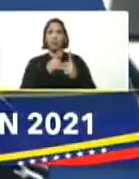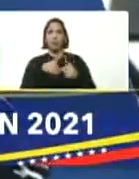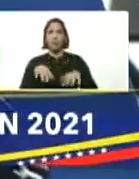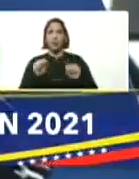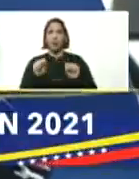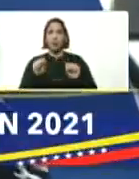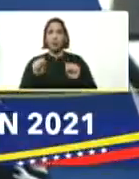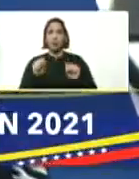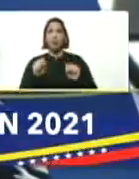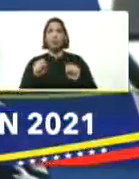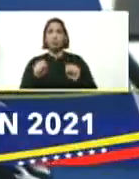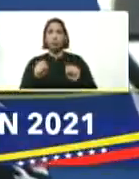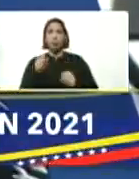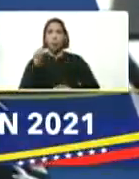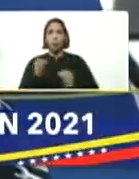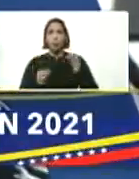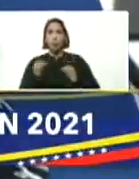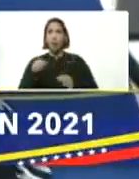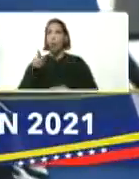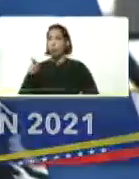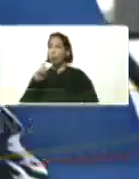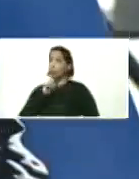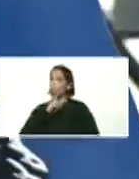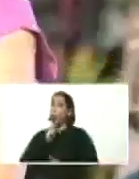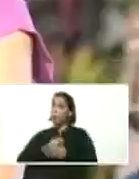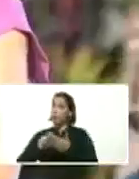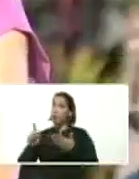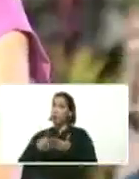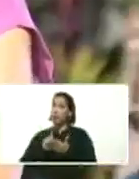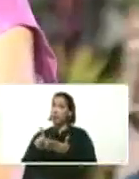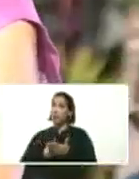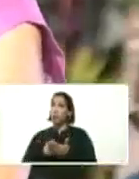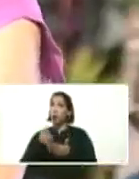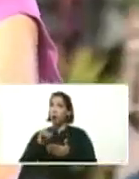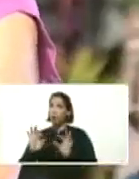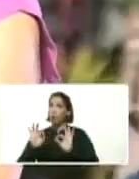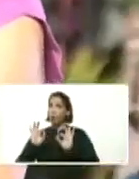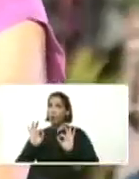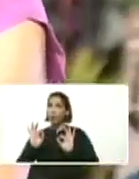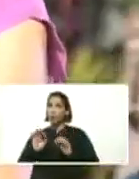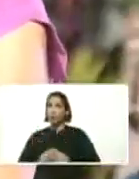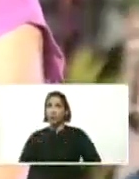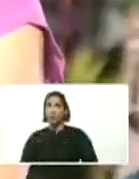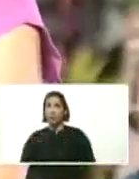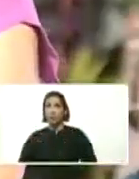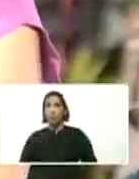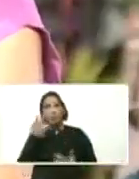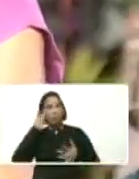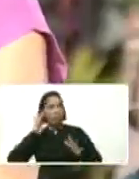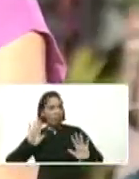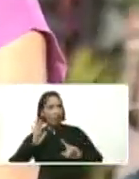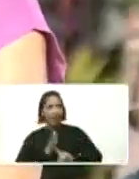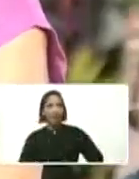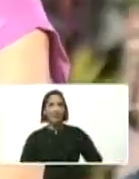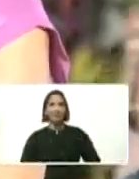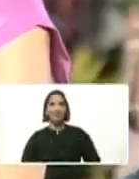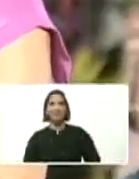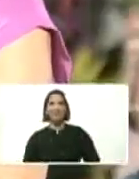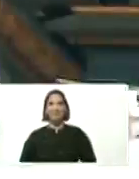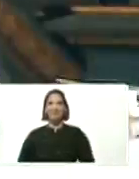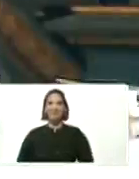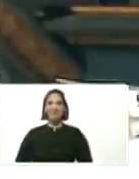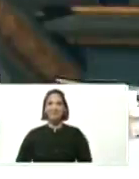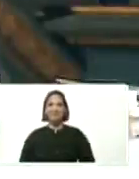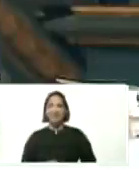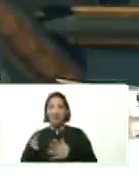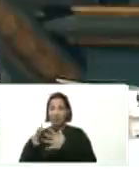Usted aparece en ese libro también. Ah, qué bueno, ¿verdad? Sí, tiene su momento estelar. Bueno, por desgracia. Mira, dice, Estados Unidos como